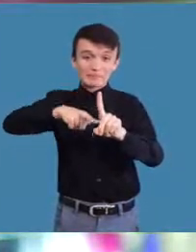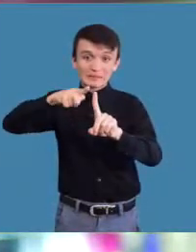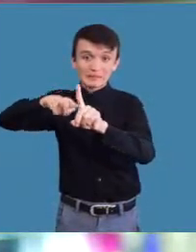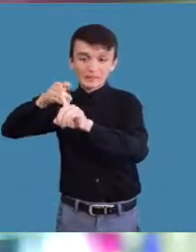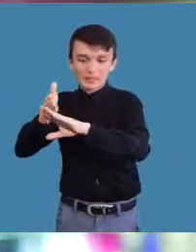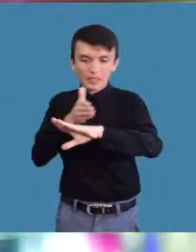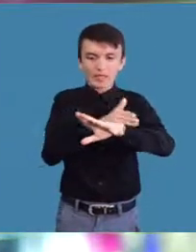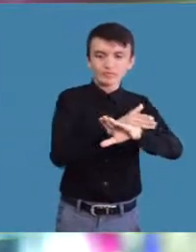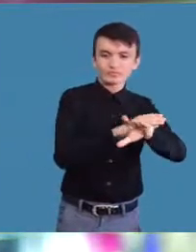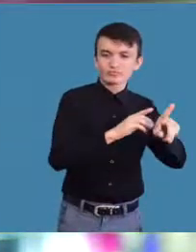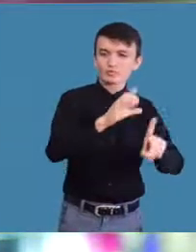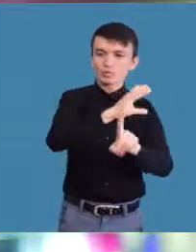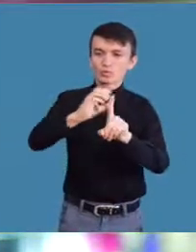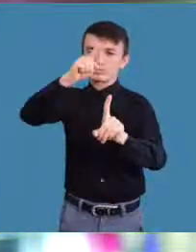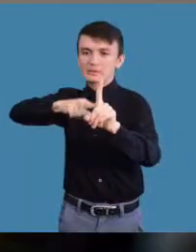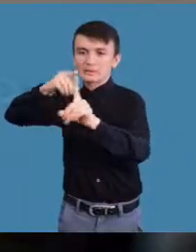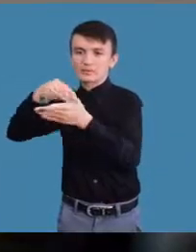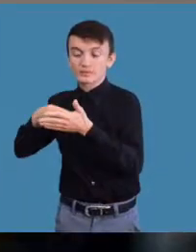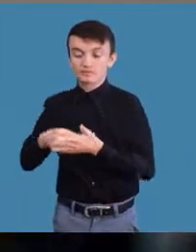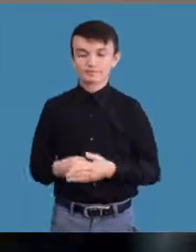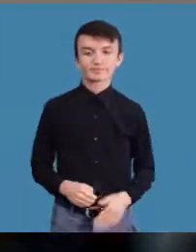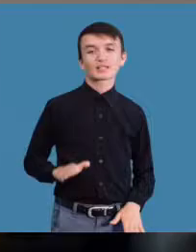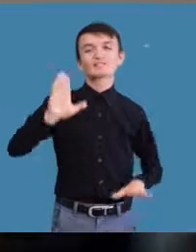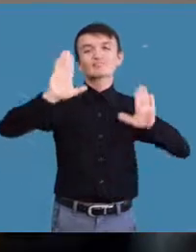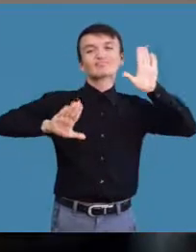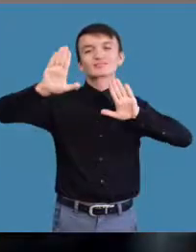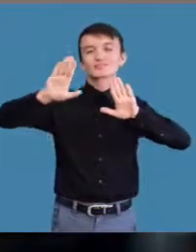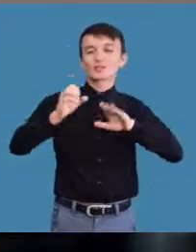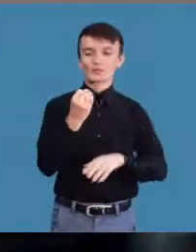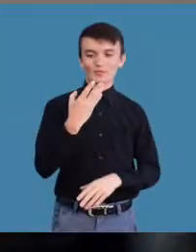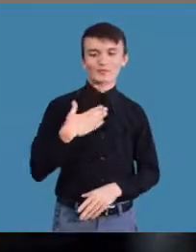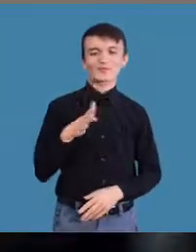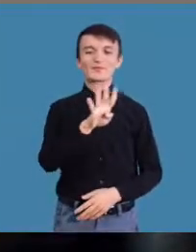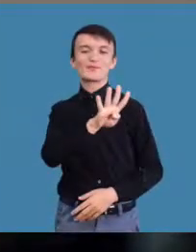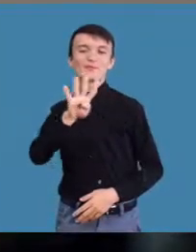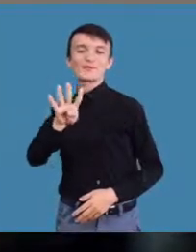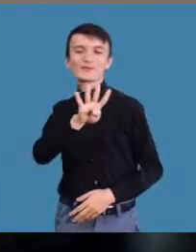meses, han tenido una buena cultura de pago. Participamos con el número